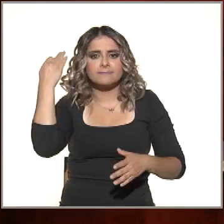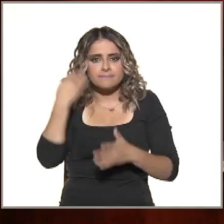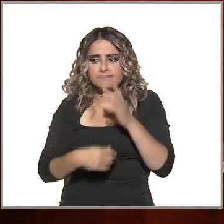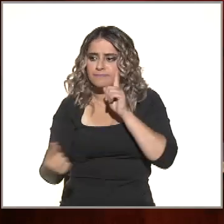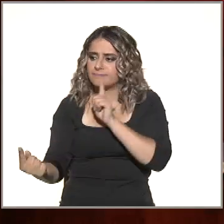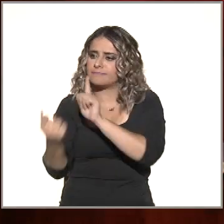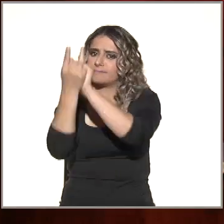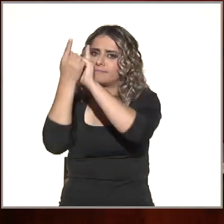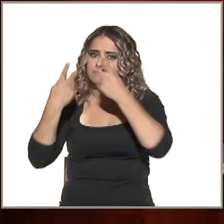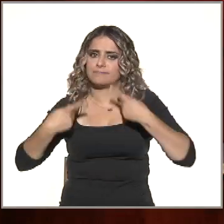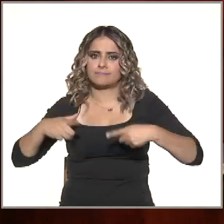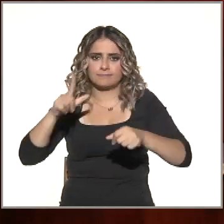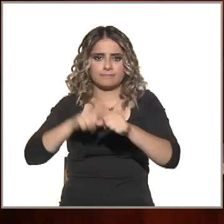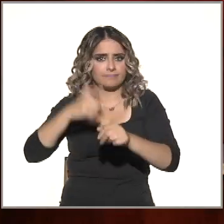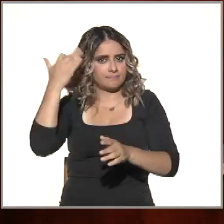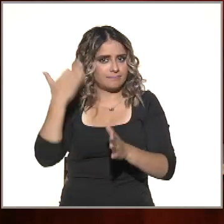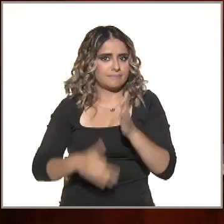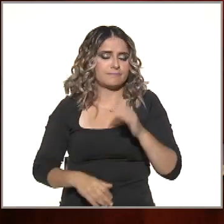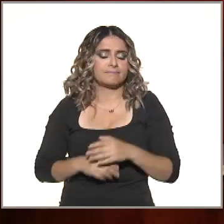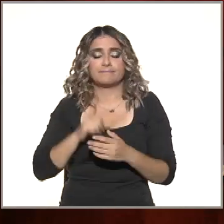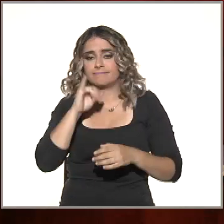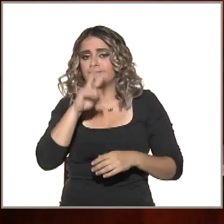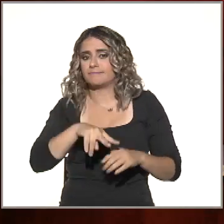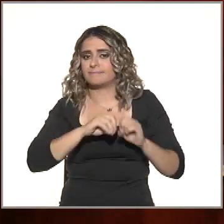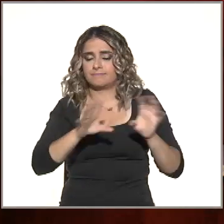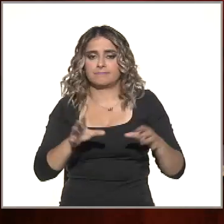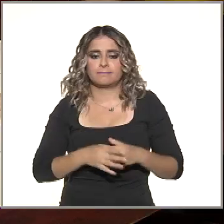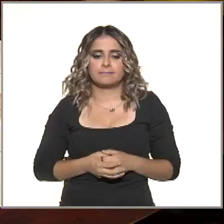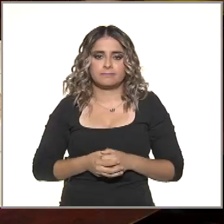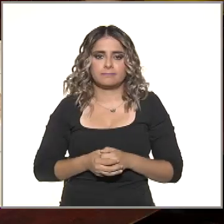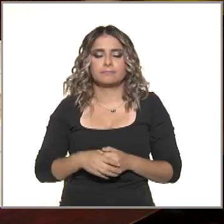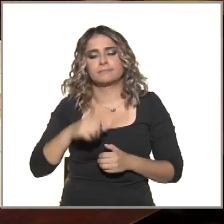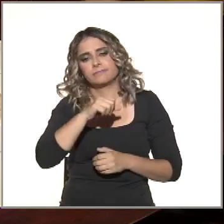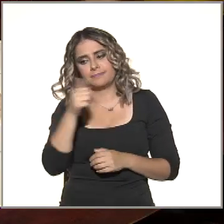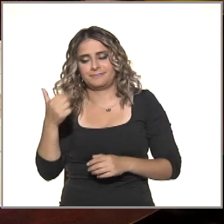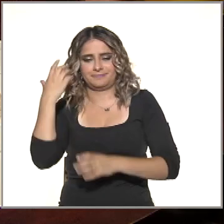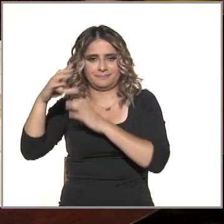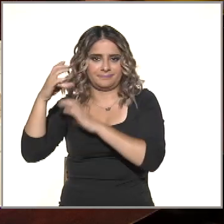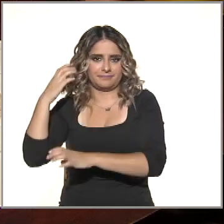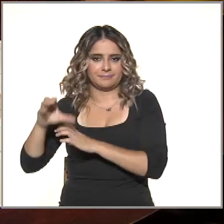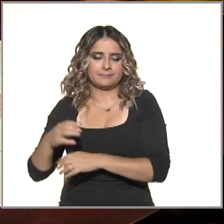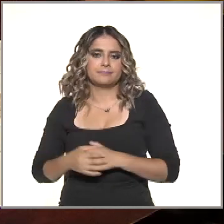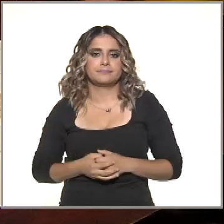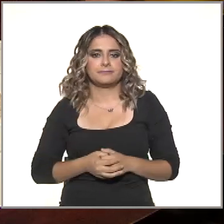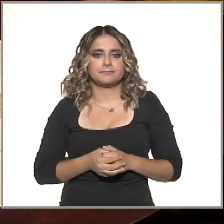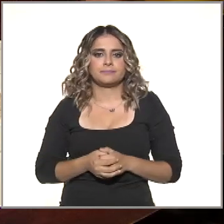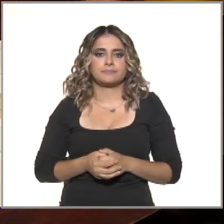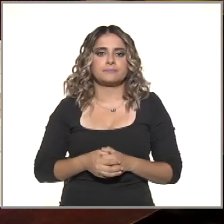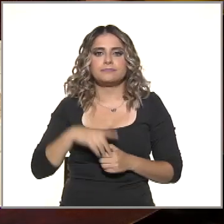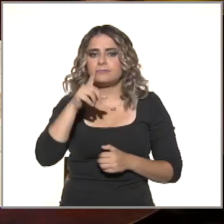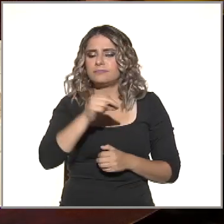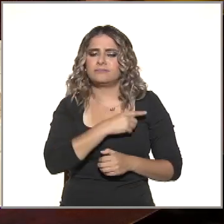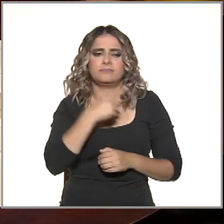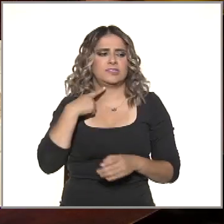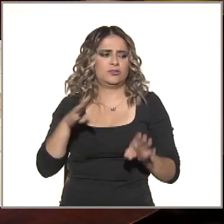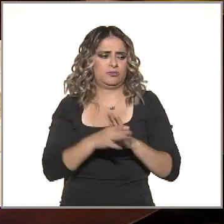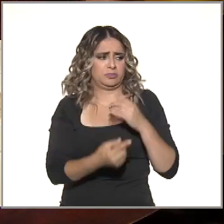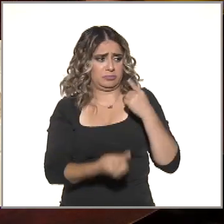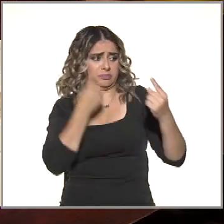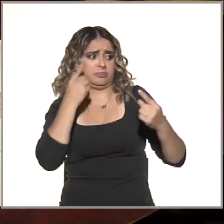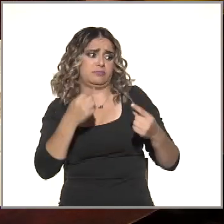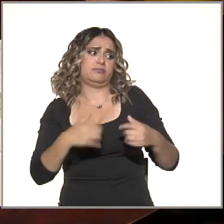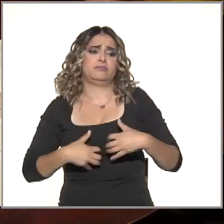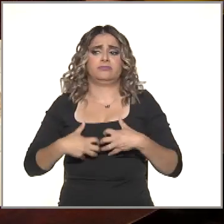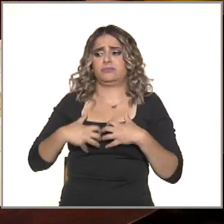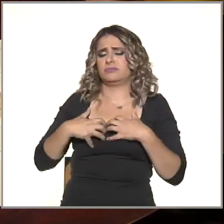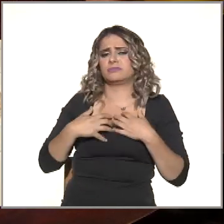personal. Claro. Sí, claro. Odette Hernández nos dice en Facebook, no tomar nada personal, como lo dice